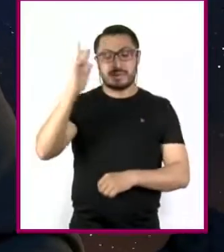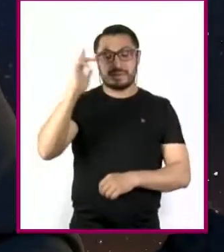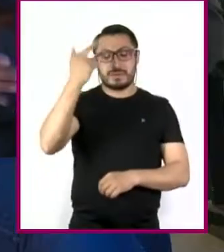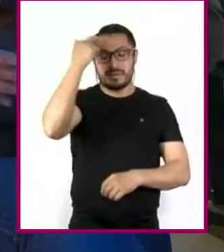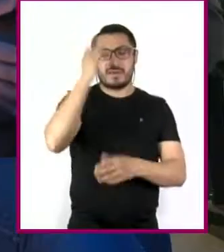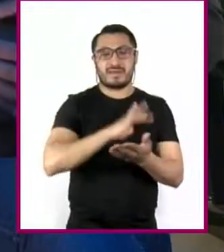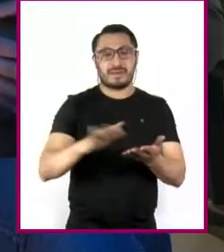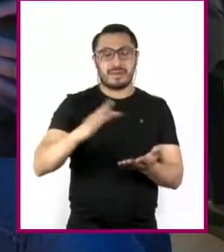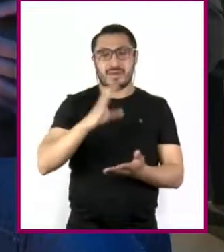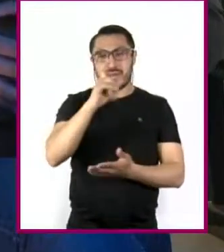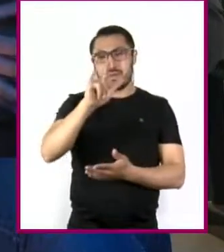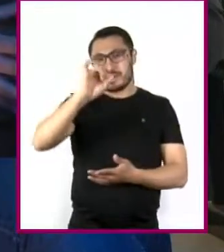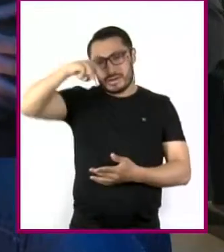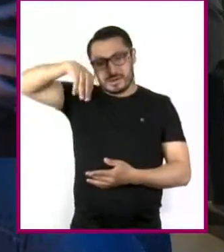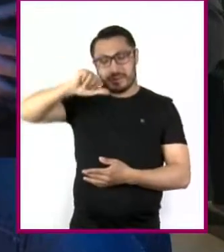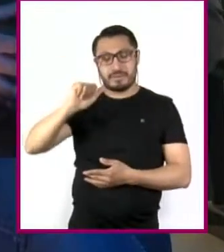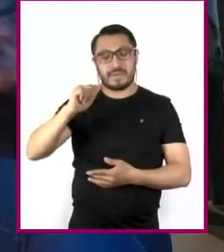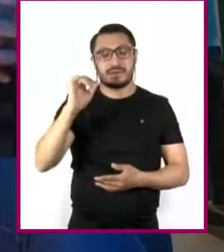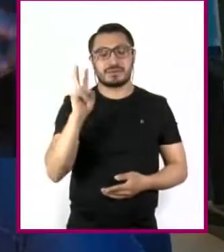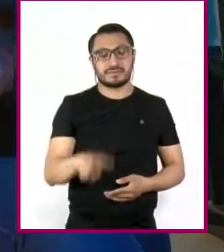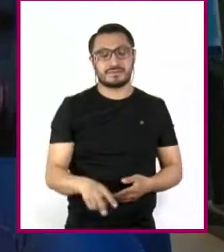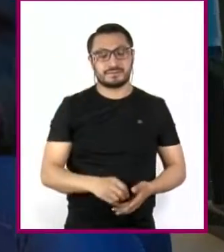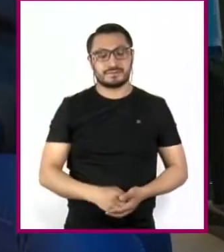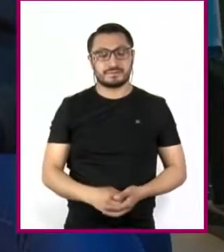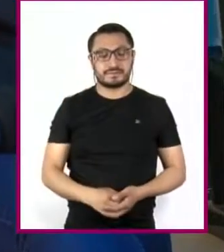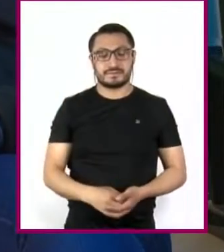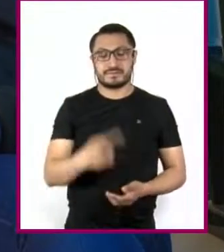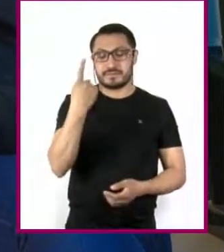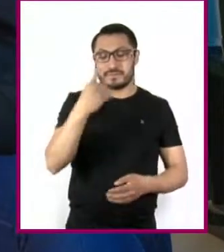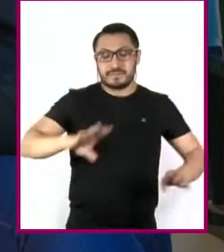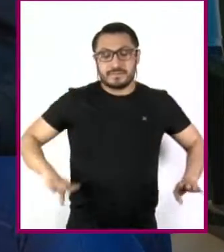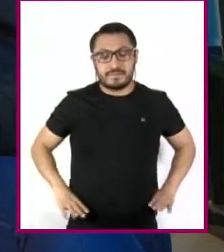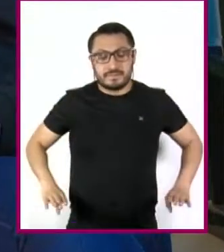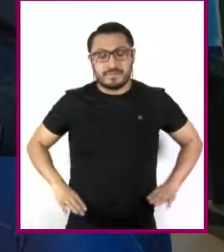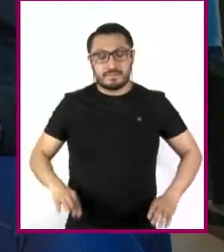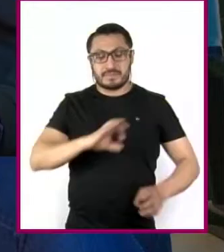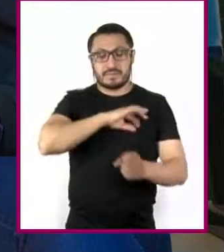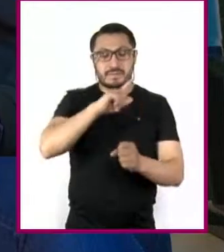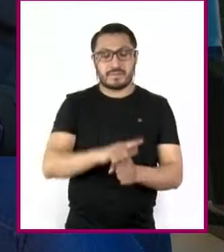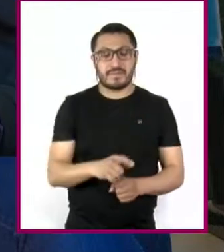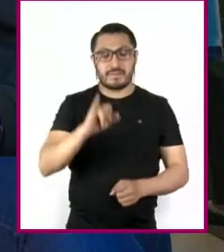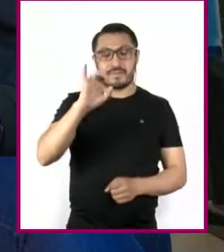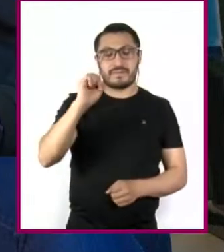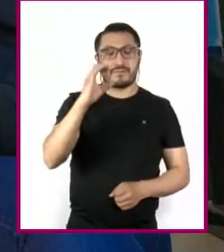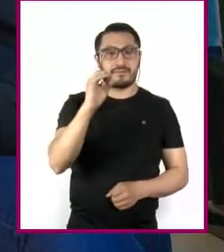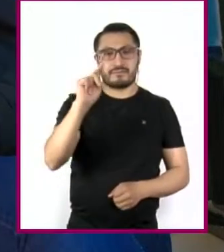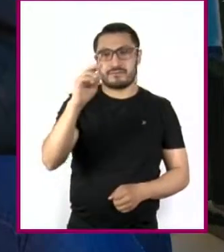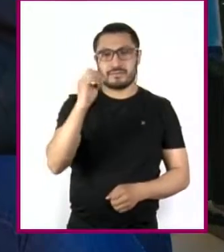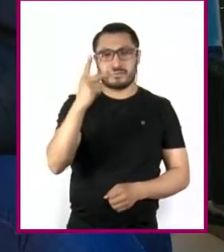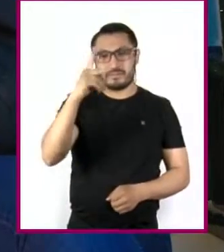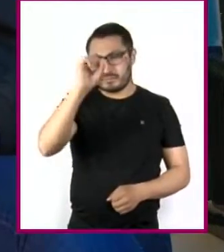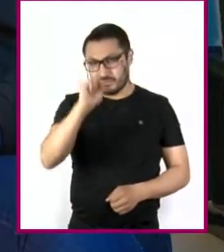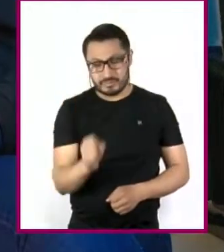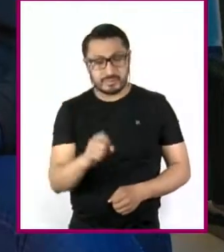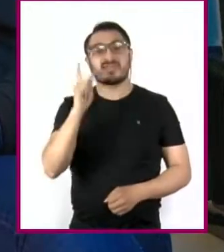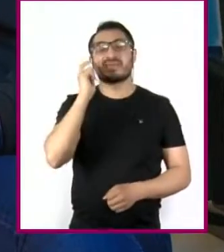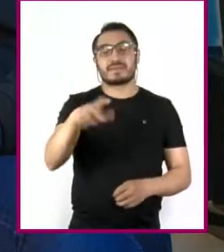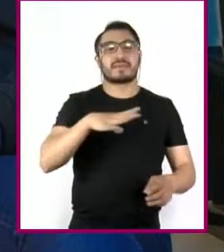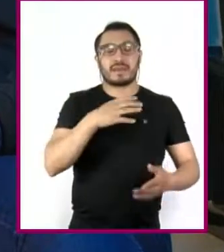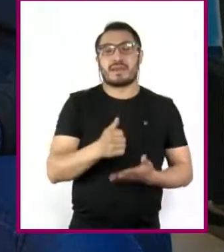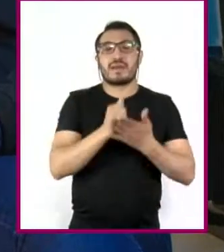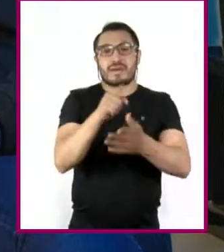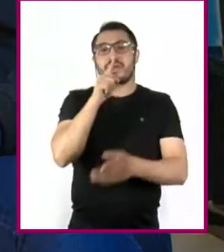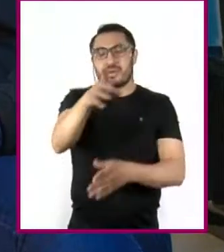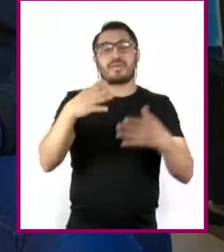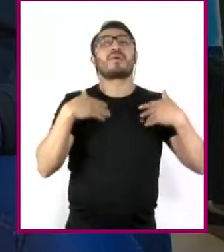el clima? Es verdad. Uno de los aspectos más especiales de los isótopos cosmogénicos es que nos ayudan a